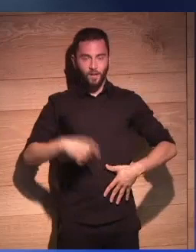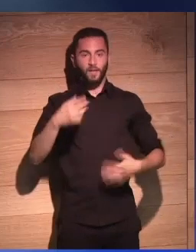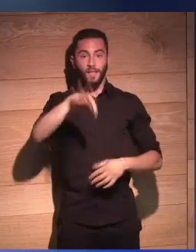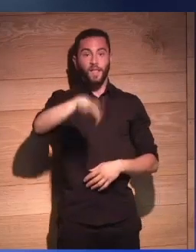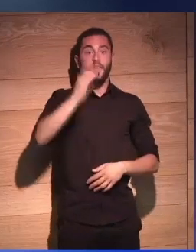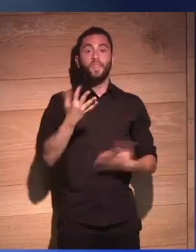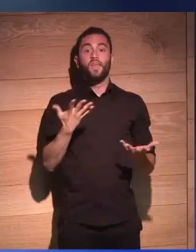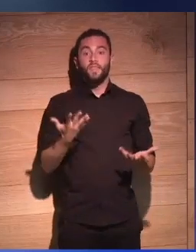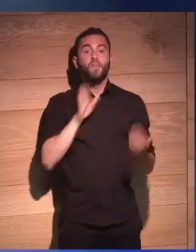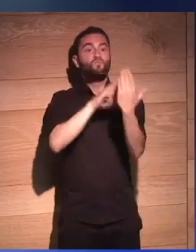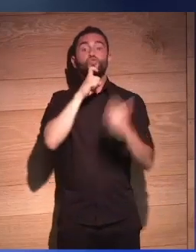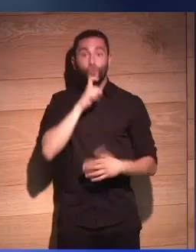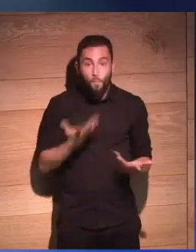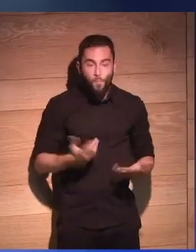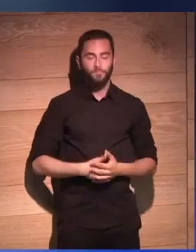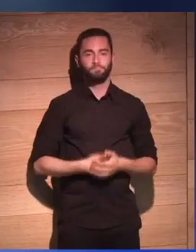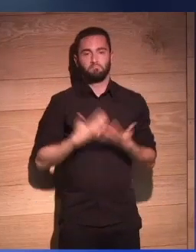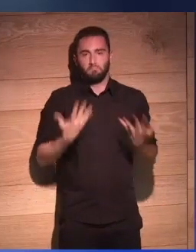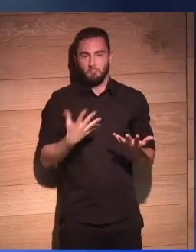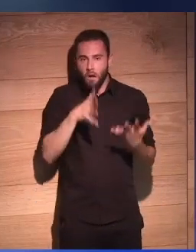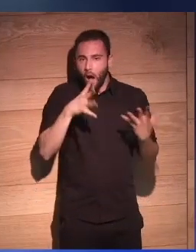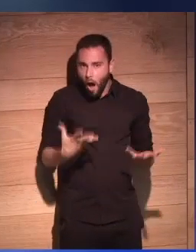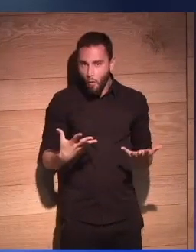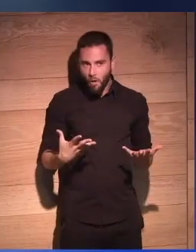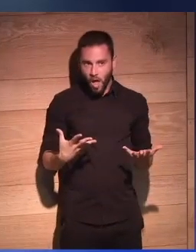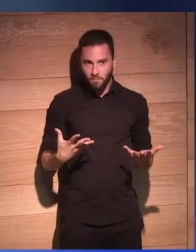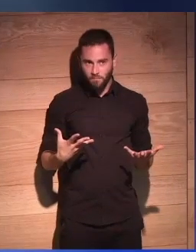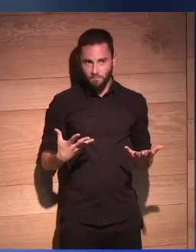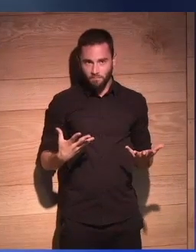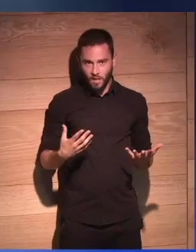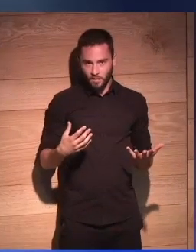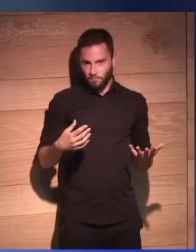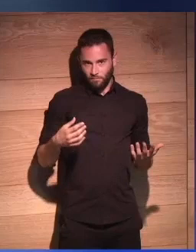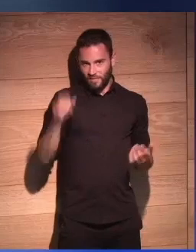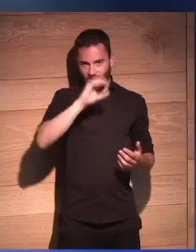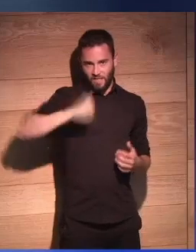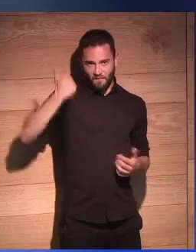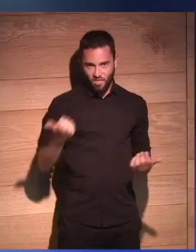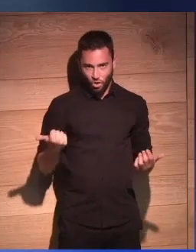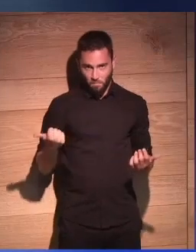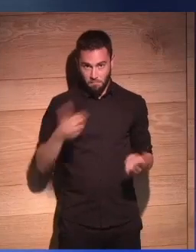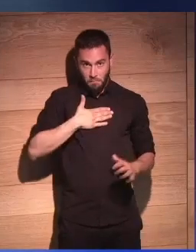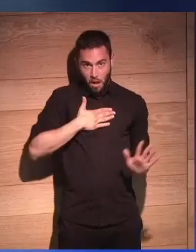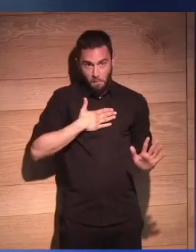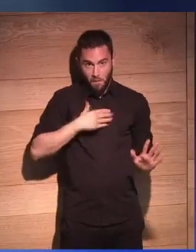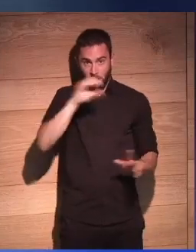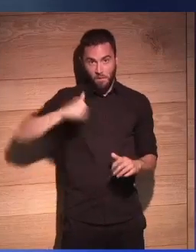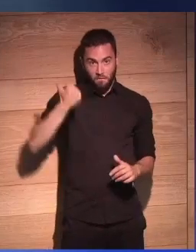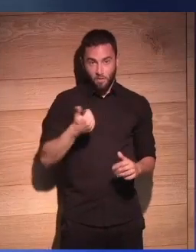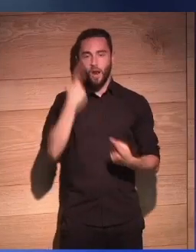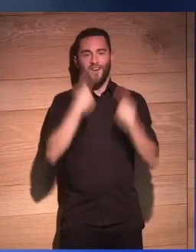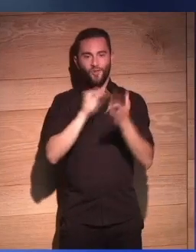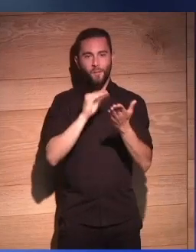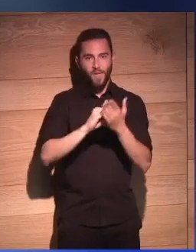a lidiar con eso. Pero por ahora, esto es nada más que ciencia ficción. Para mí, la ciencia ficción a